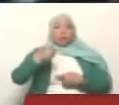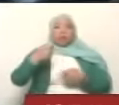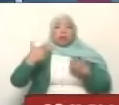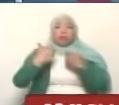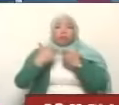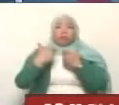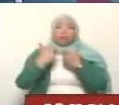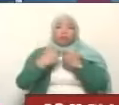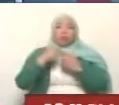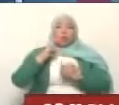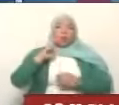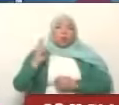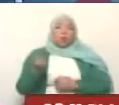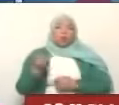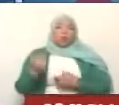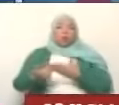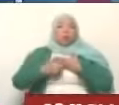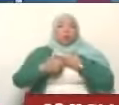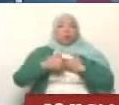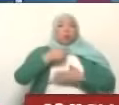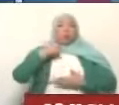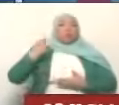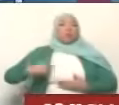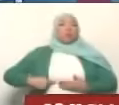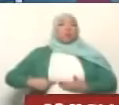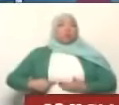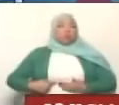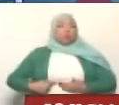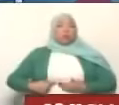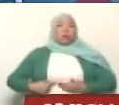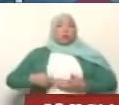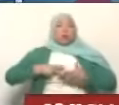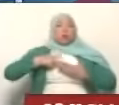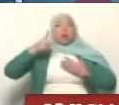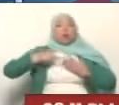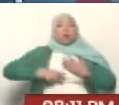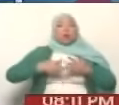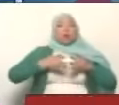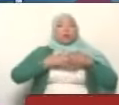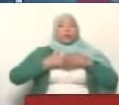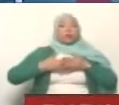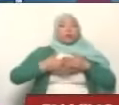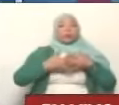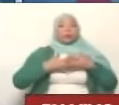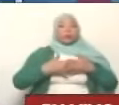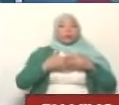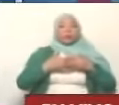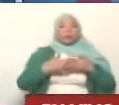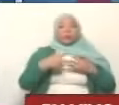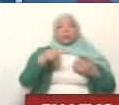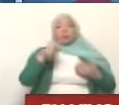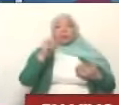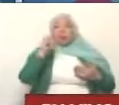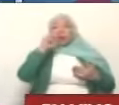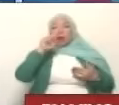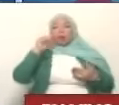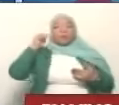guerra de Ucrania contra Rusia? Es una guerra planificada durante por lo menos 20